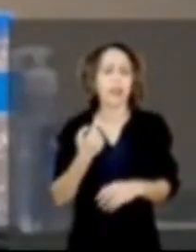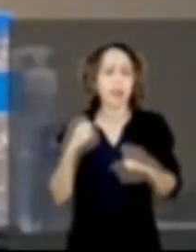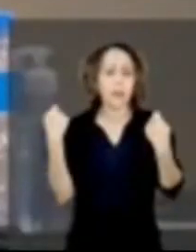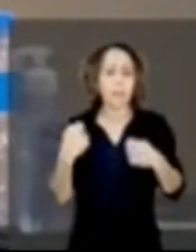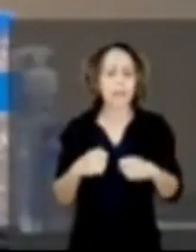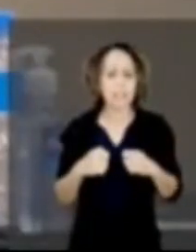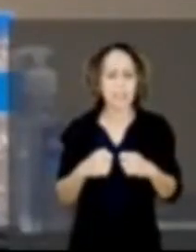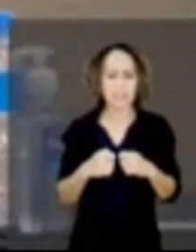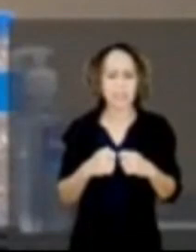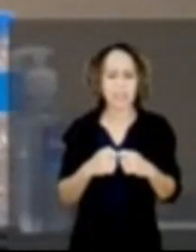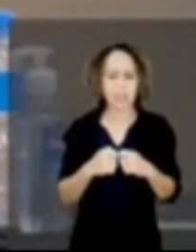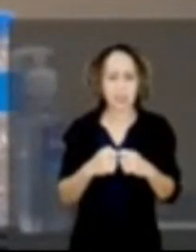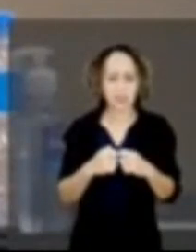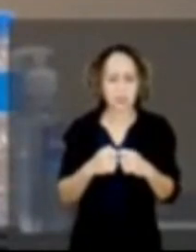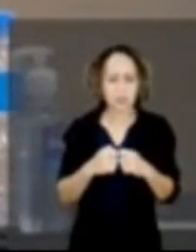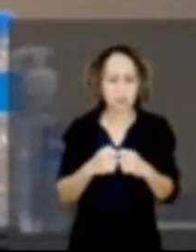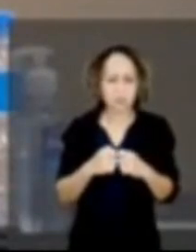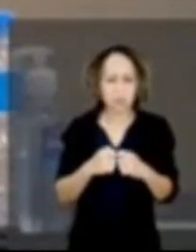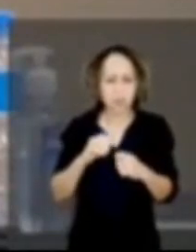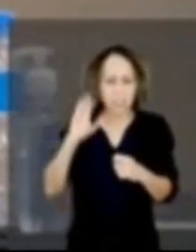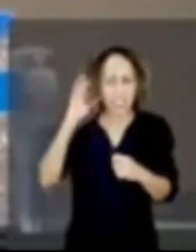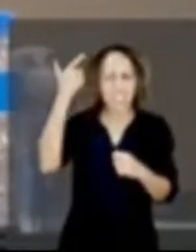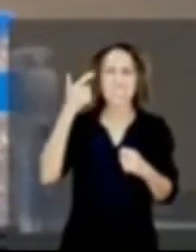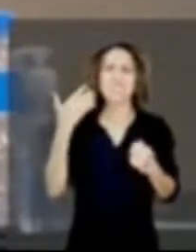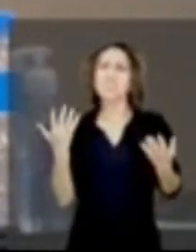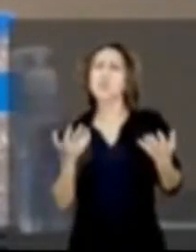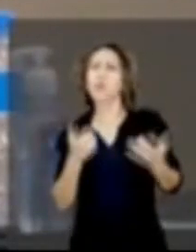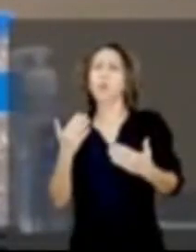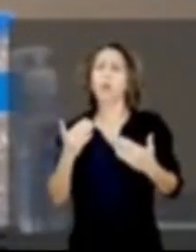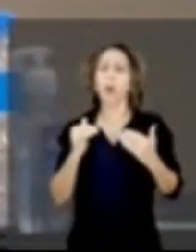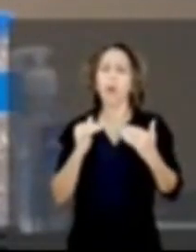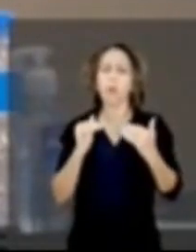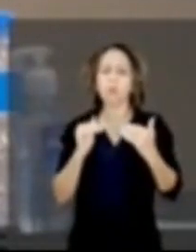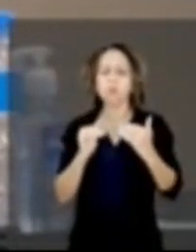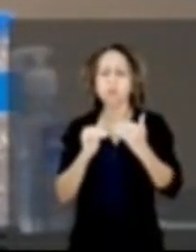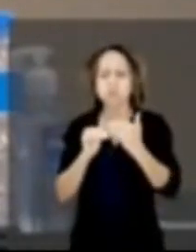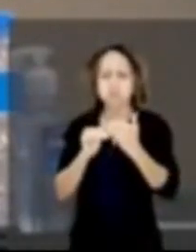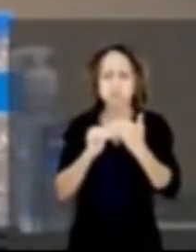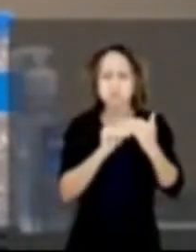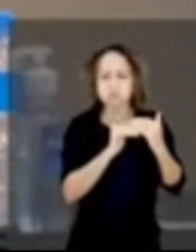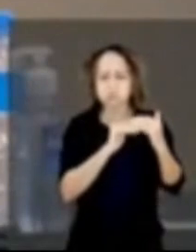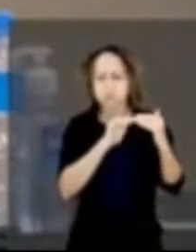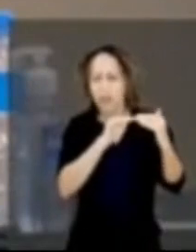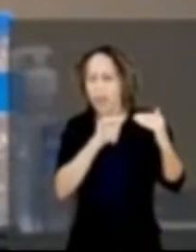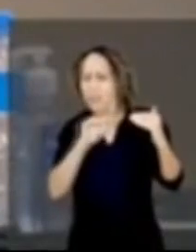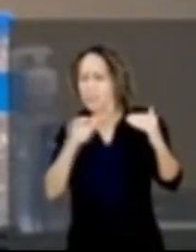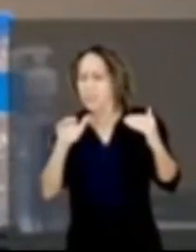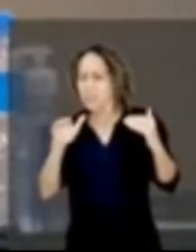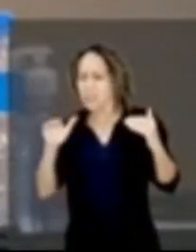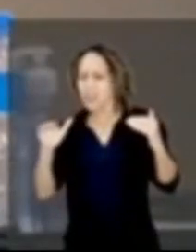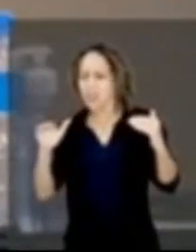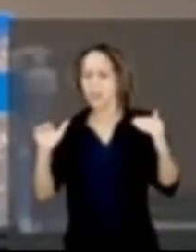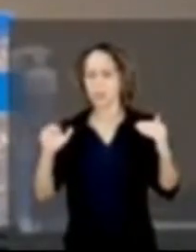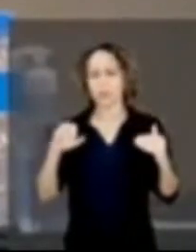los movimientos de extrema derecha, que encontraron un filón para arremeter aún con más fuerza contra Lula, a quien califican en